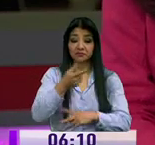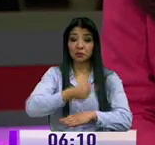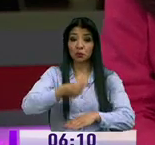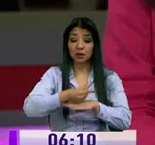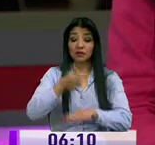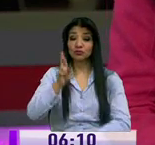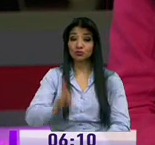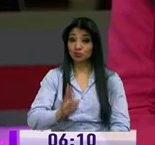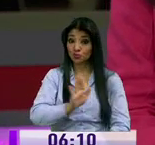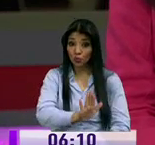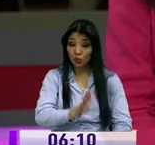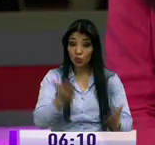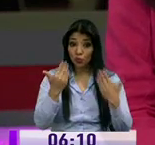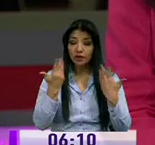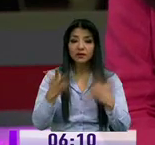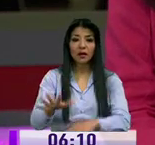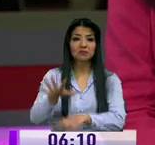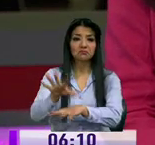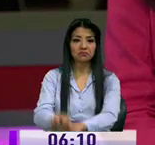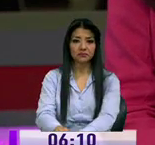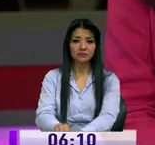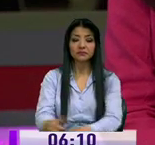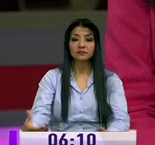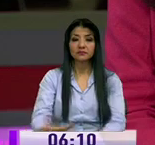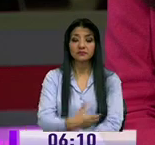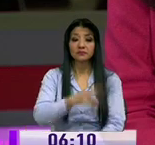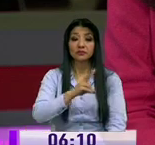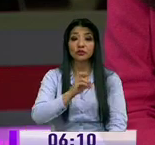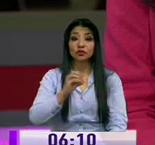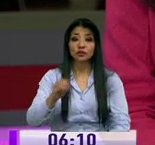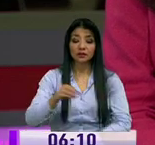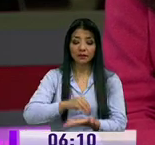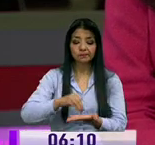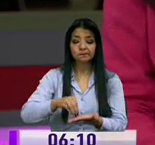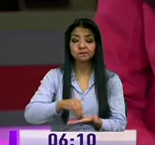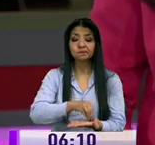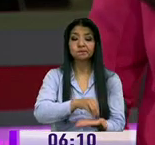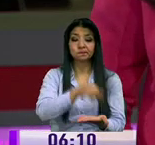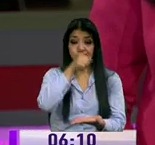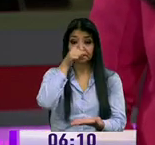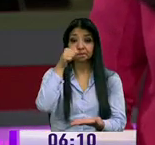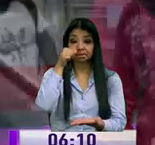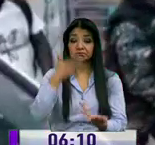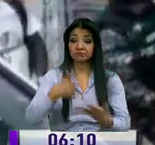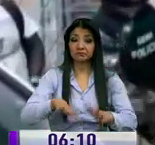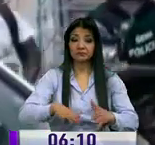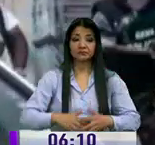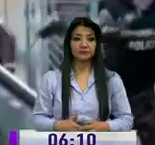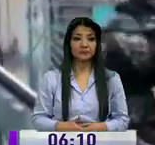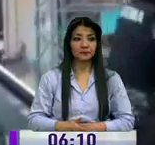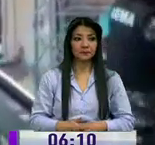Guayaquil. La policía decomisó 200 dosis de alcaloides.